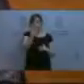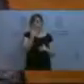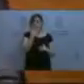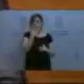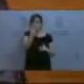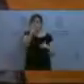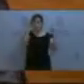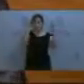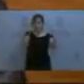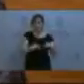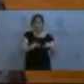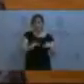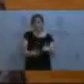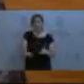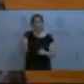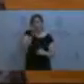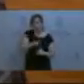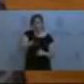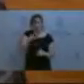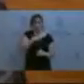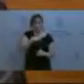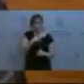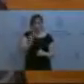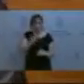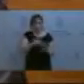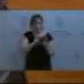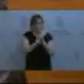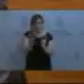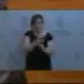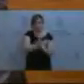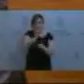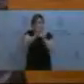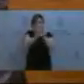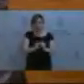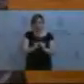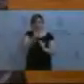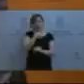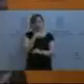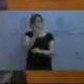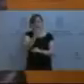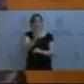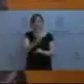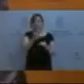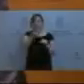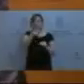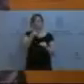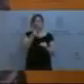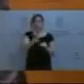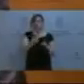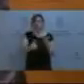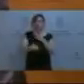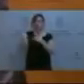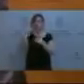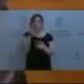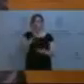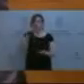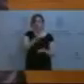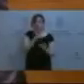antes, son irrecuperables. Tengamos un plan, nosotros le vamos a apoyar, porque mire, se lo dije en su momento y se lo repito ahora. Más